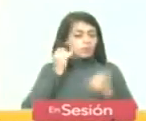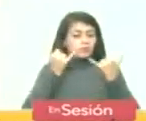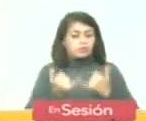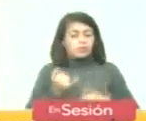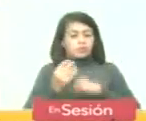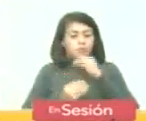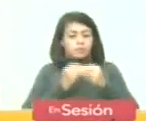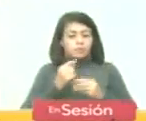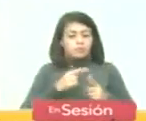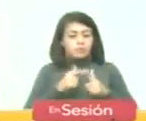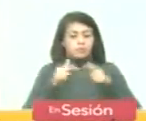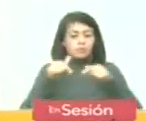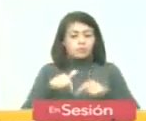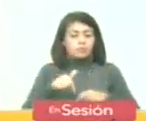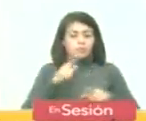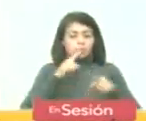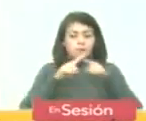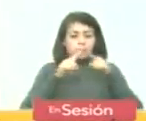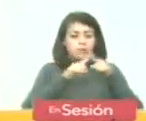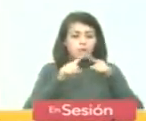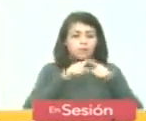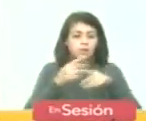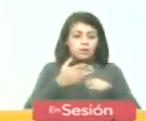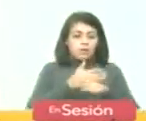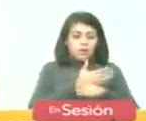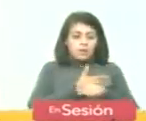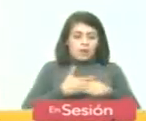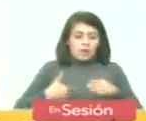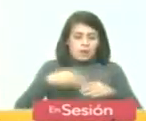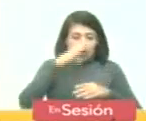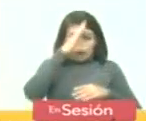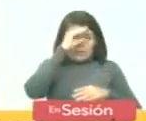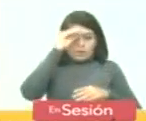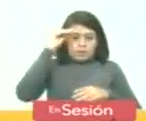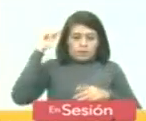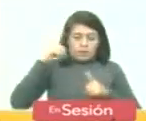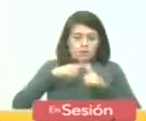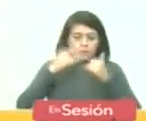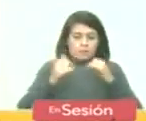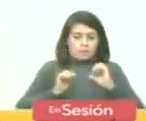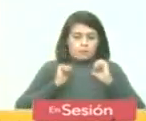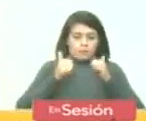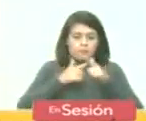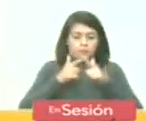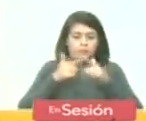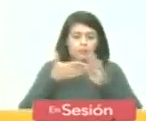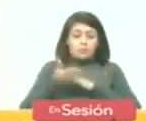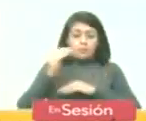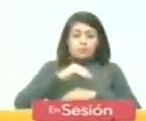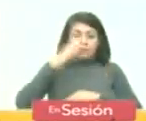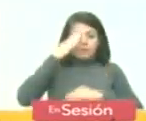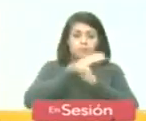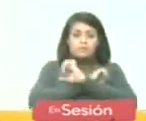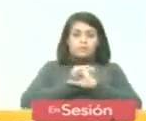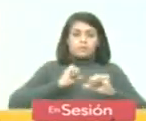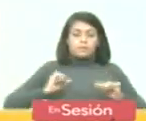por cierto, criticada por el expresidente Donald Trump, y ya comienzan mandos